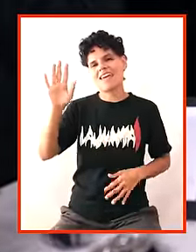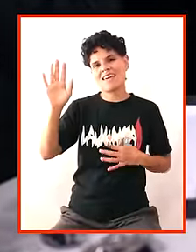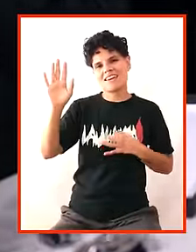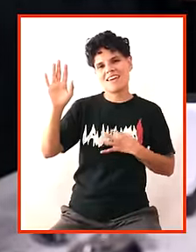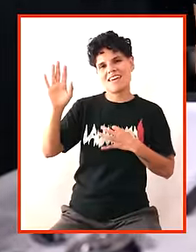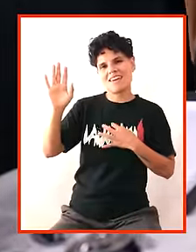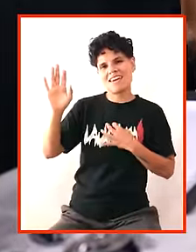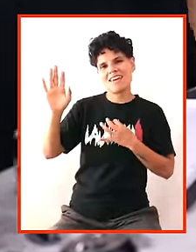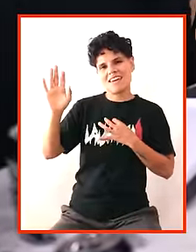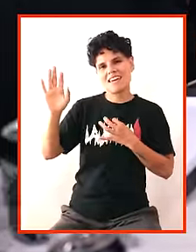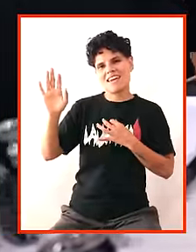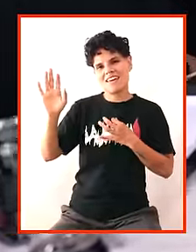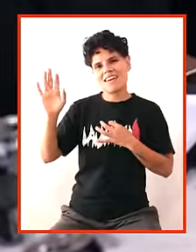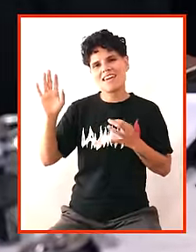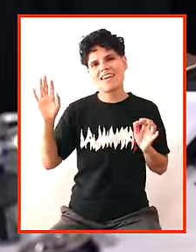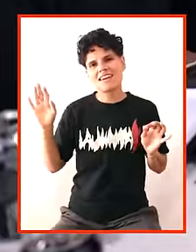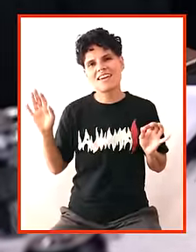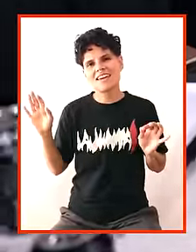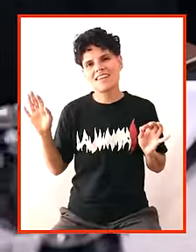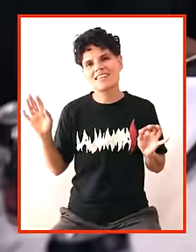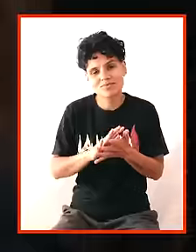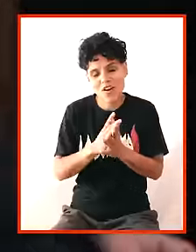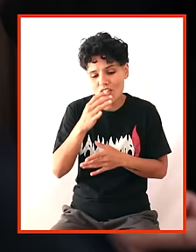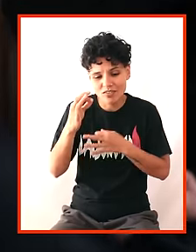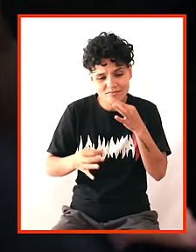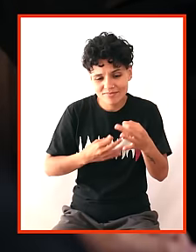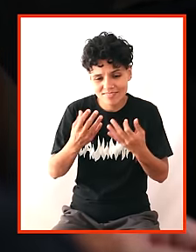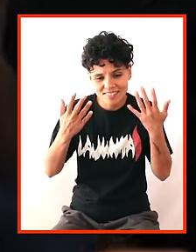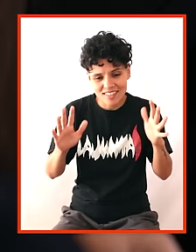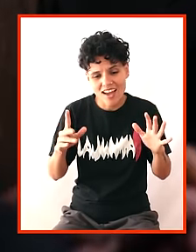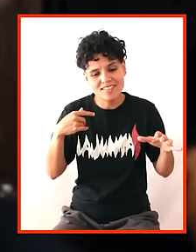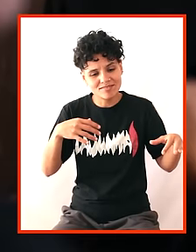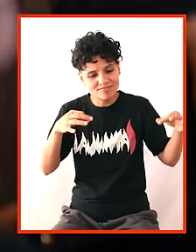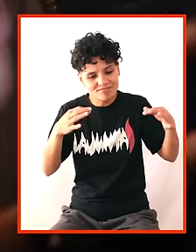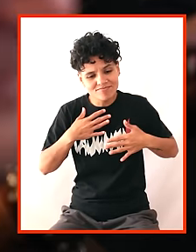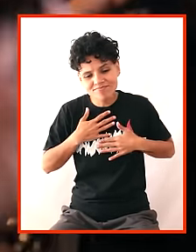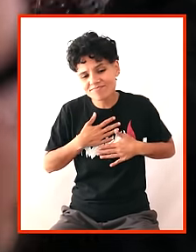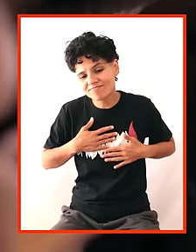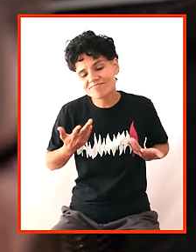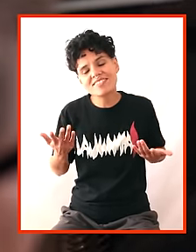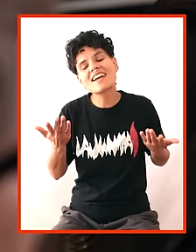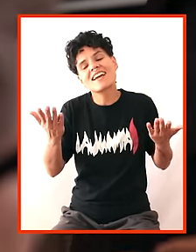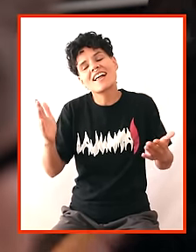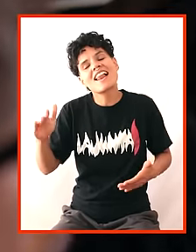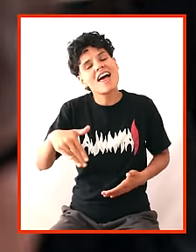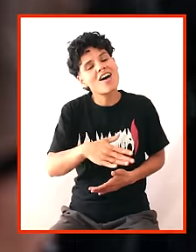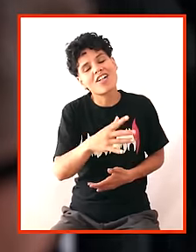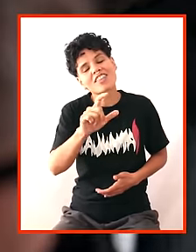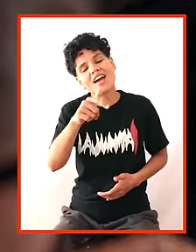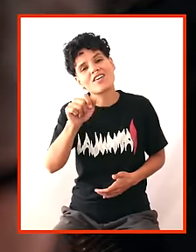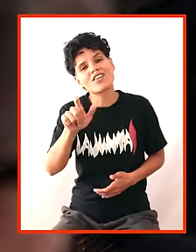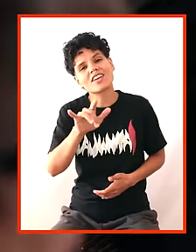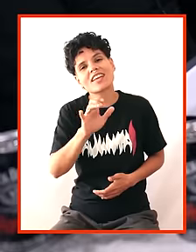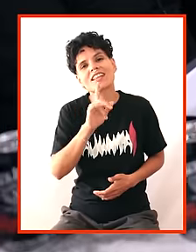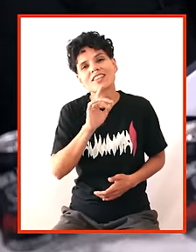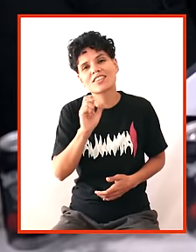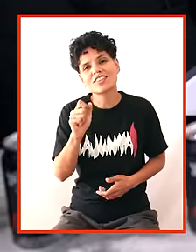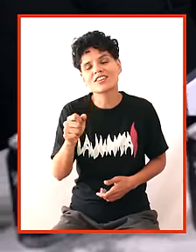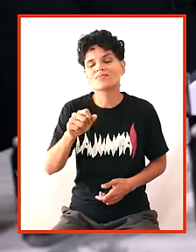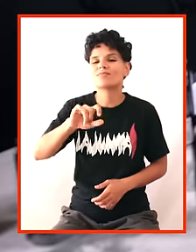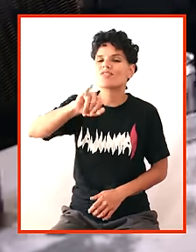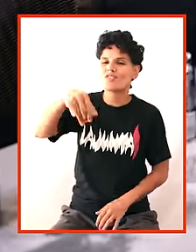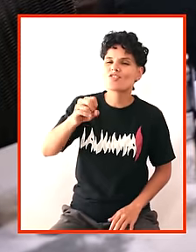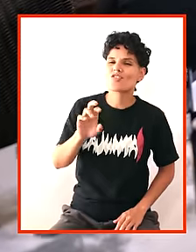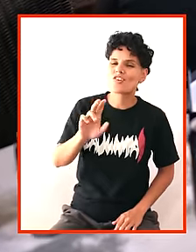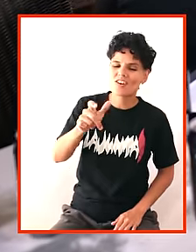Ah. Bueno, ya lo hemos dicho todo. Onda Gollito. ¿Qué más? Sí, esta es la onda Gollito. Eso es la onda Gollito. Se pasaron. Buenísimo.